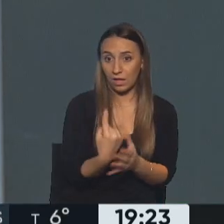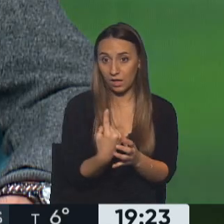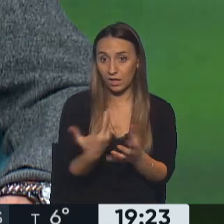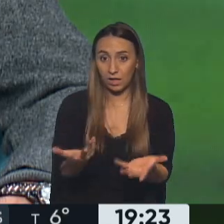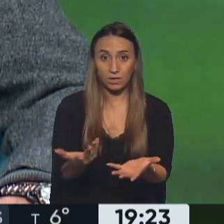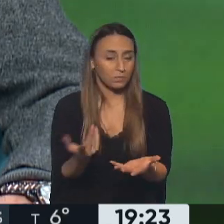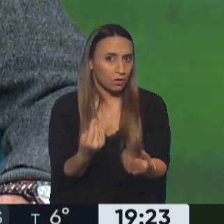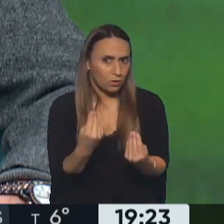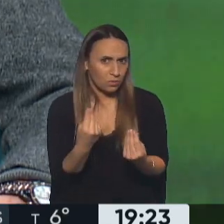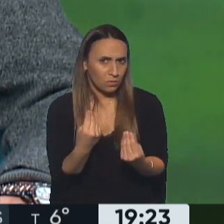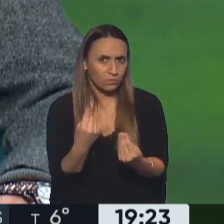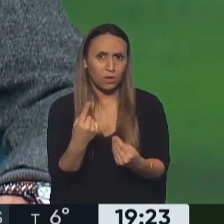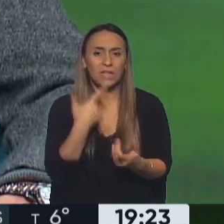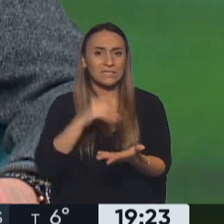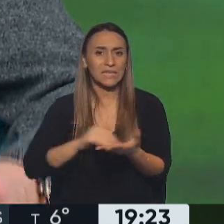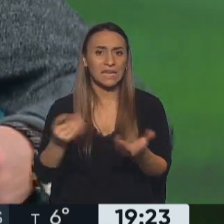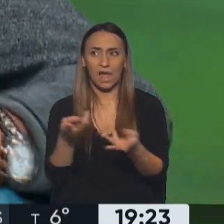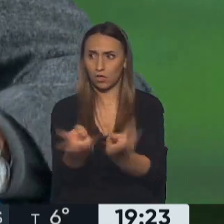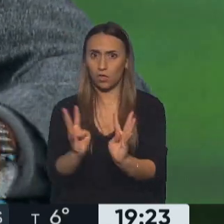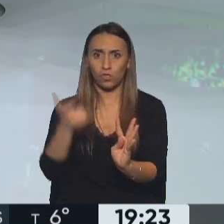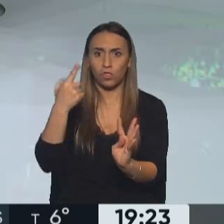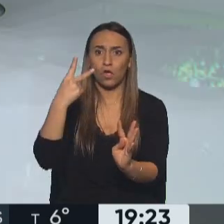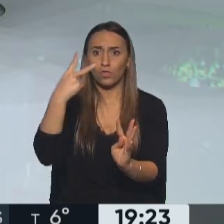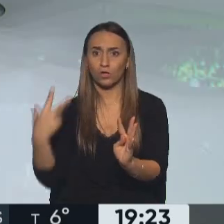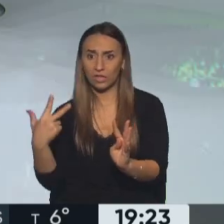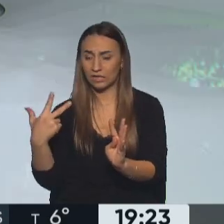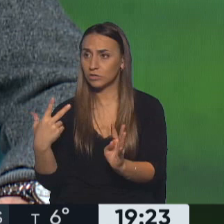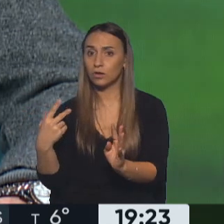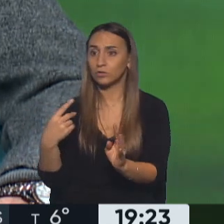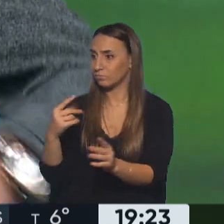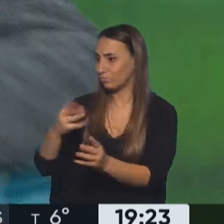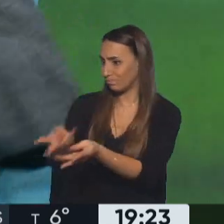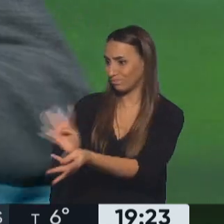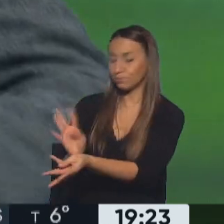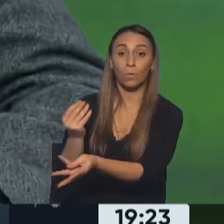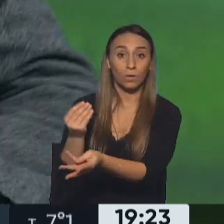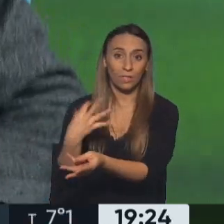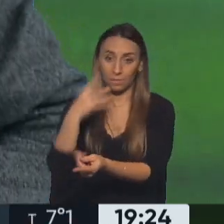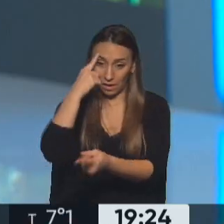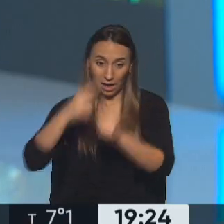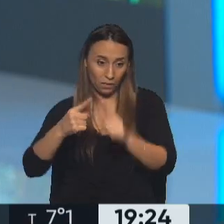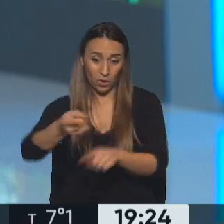sacaron dos tensiones senado tenéis que acordar con los otros que no